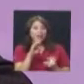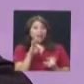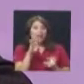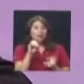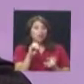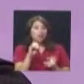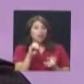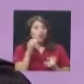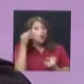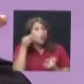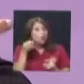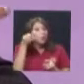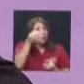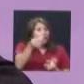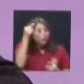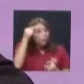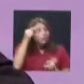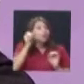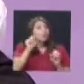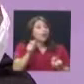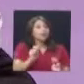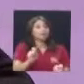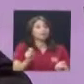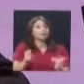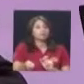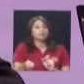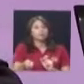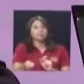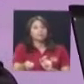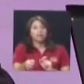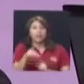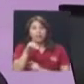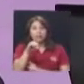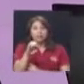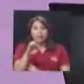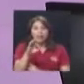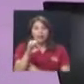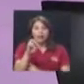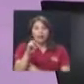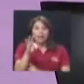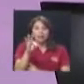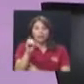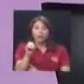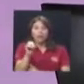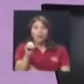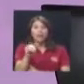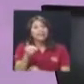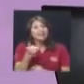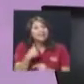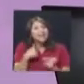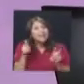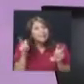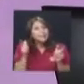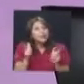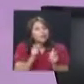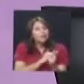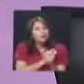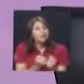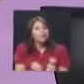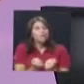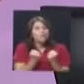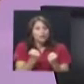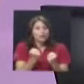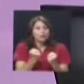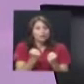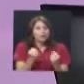entonces el decreto es una va a tener una fuerza mucho menor en términos de las fuentes propias